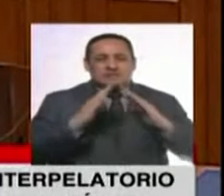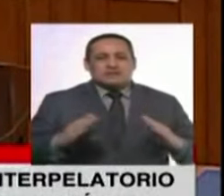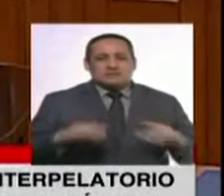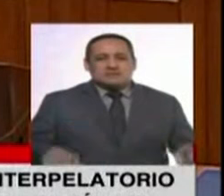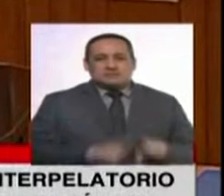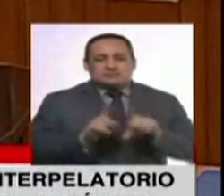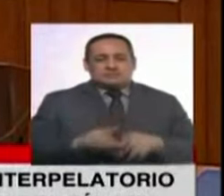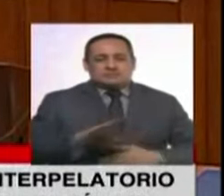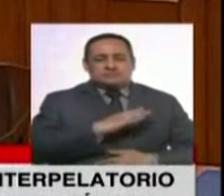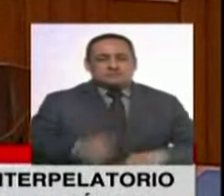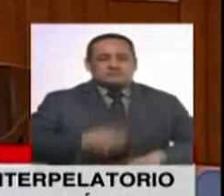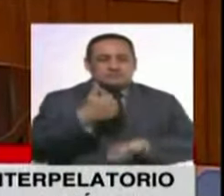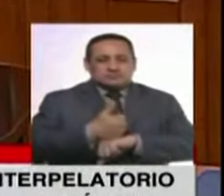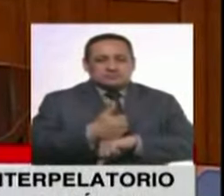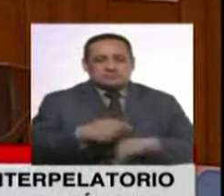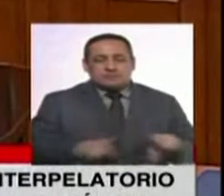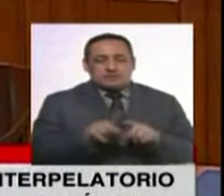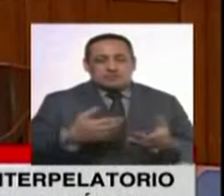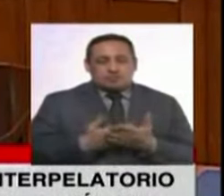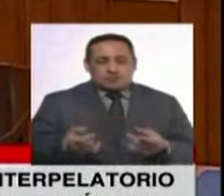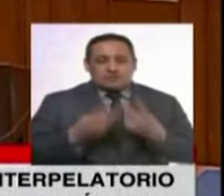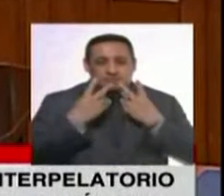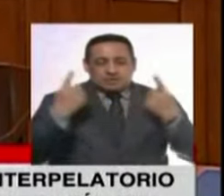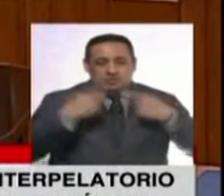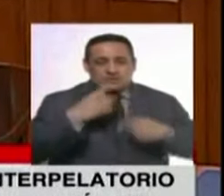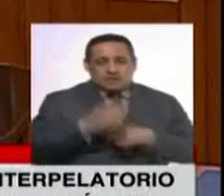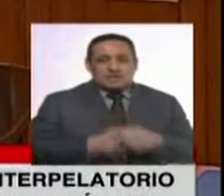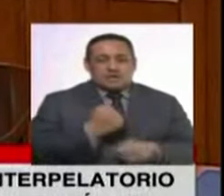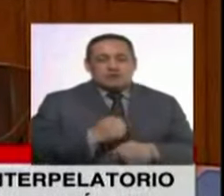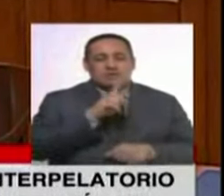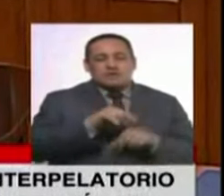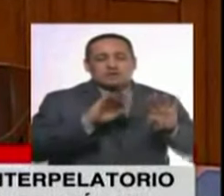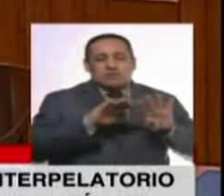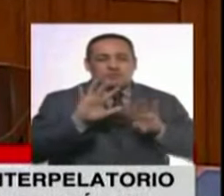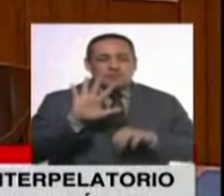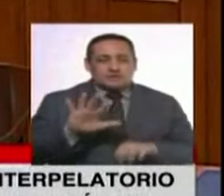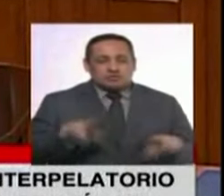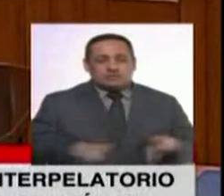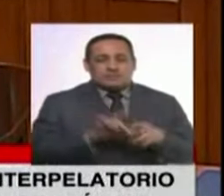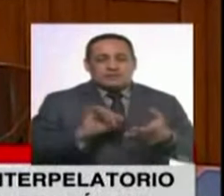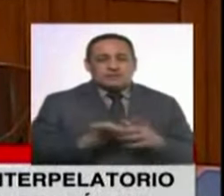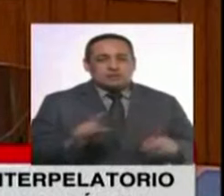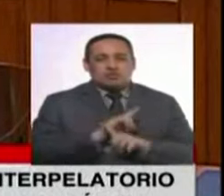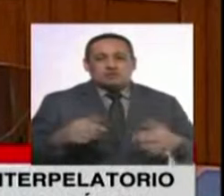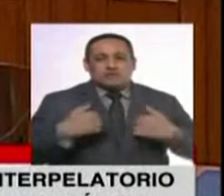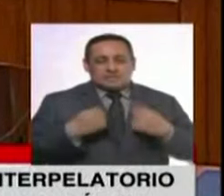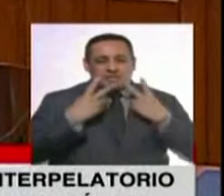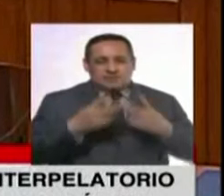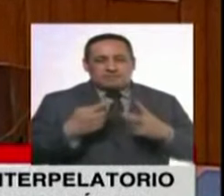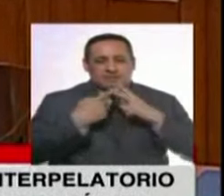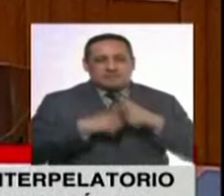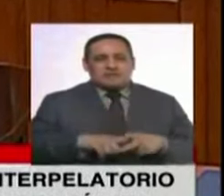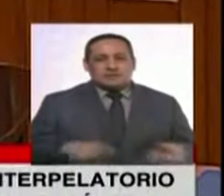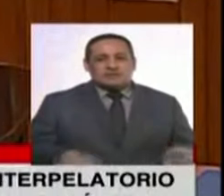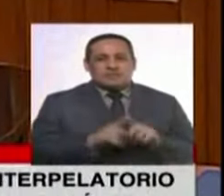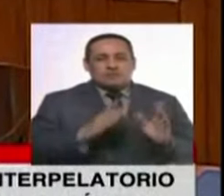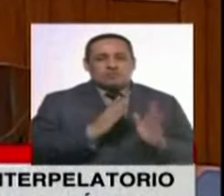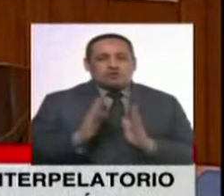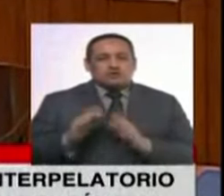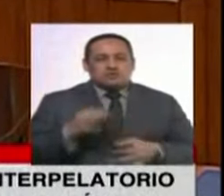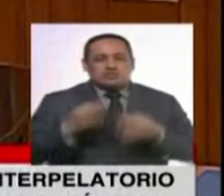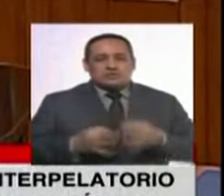y abuso de autoridad determinándose en el año 1995 que no había mérito para iniciar proceso